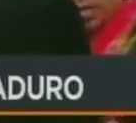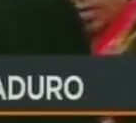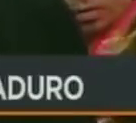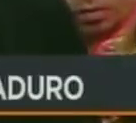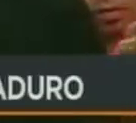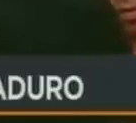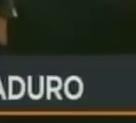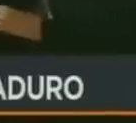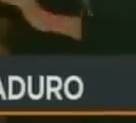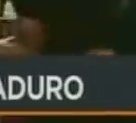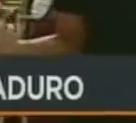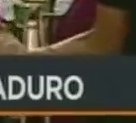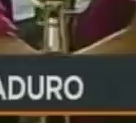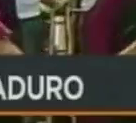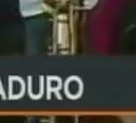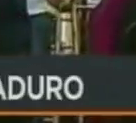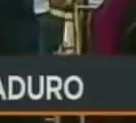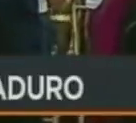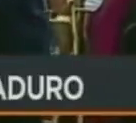27.